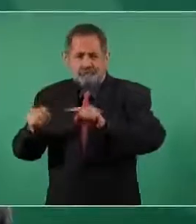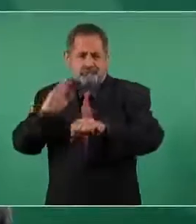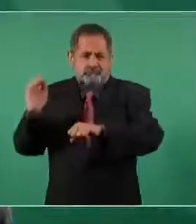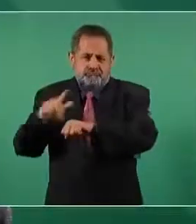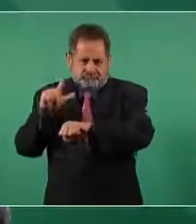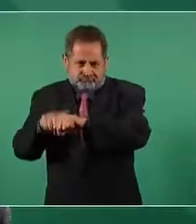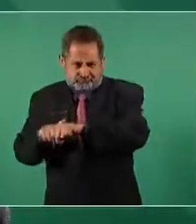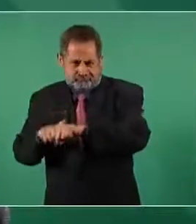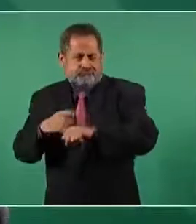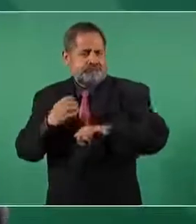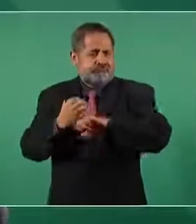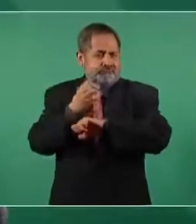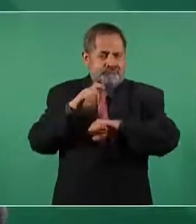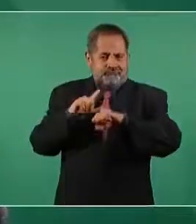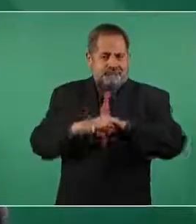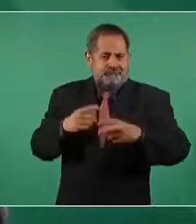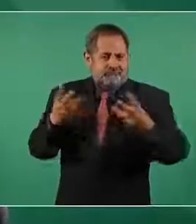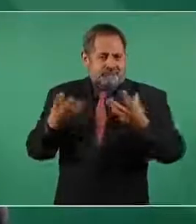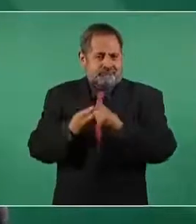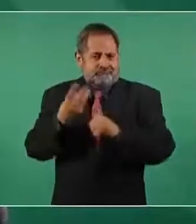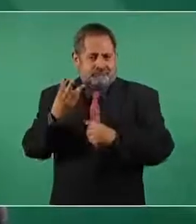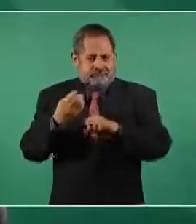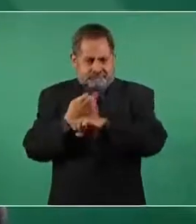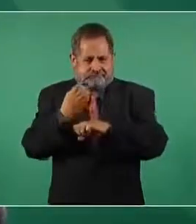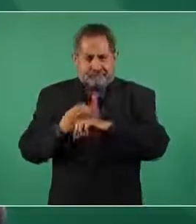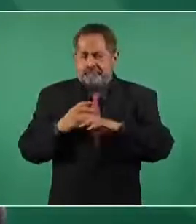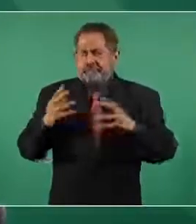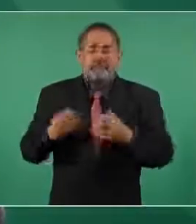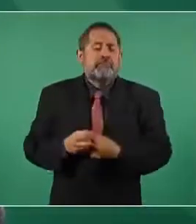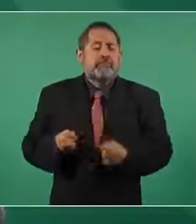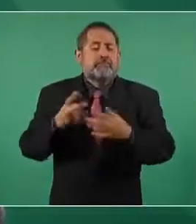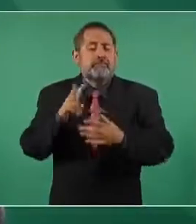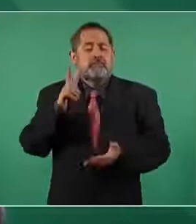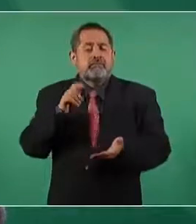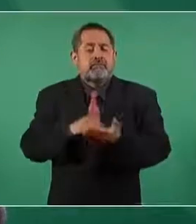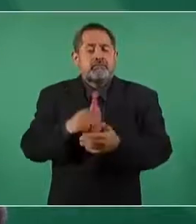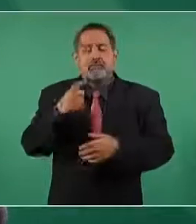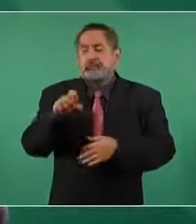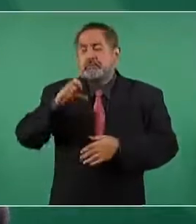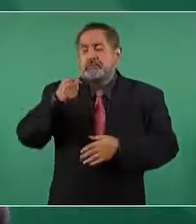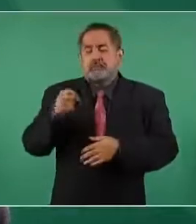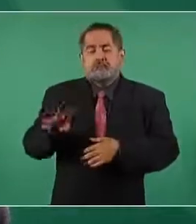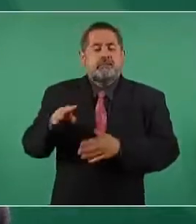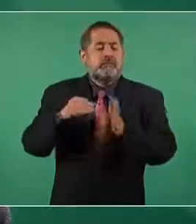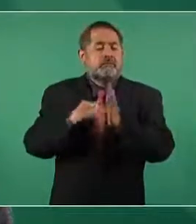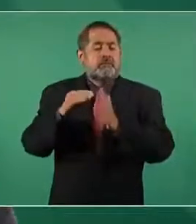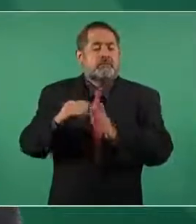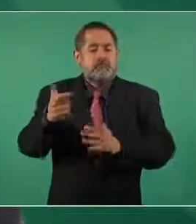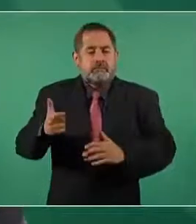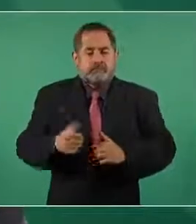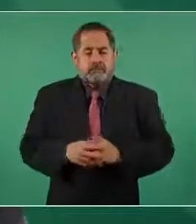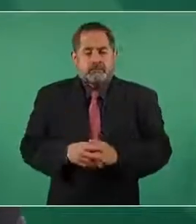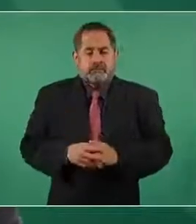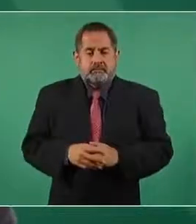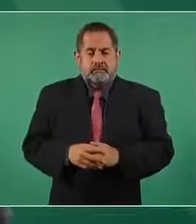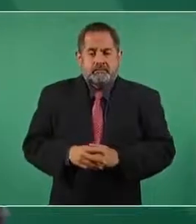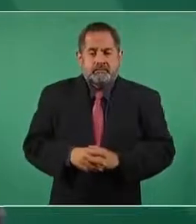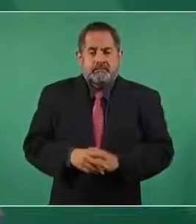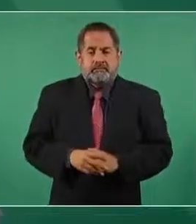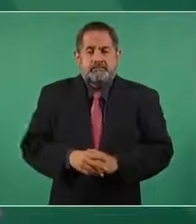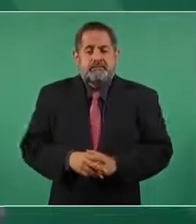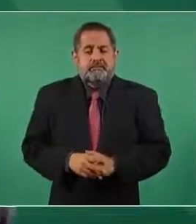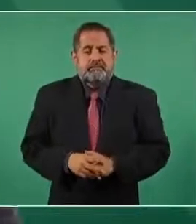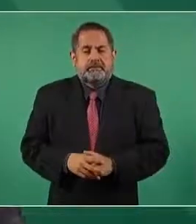como estatal en las tres entidades asciende a 2.169 millones de pesos. La siguiente, por